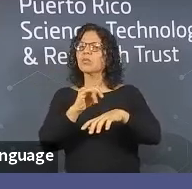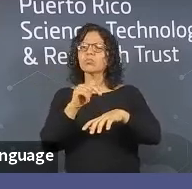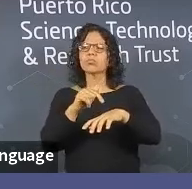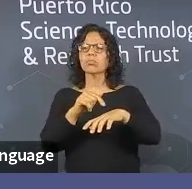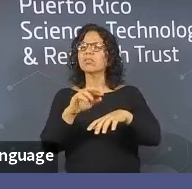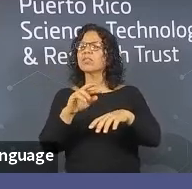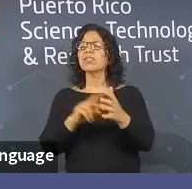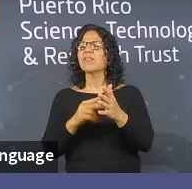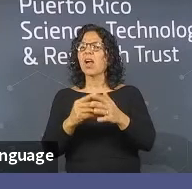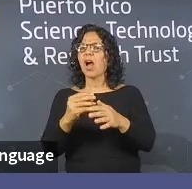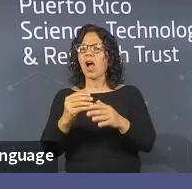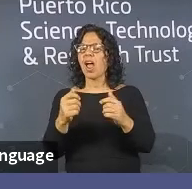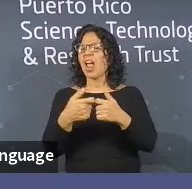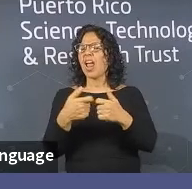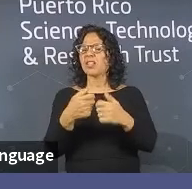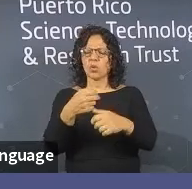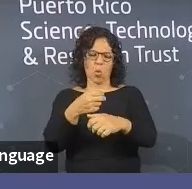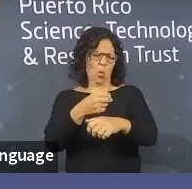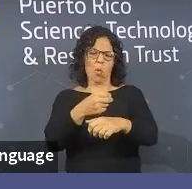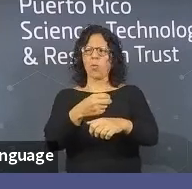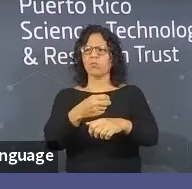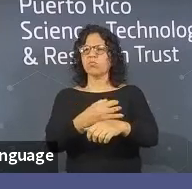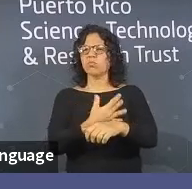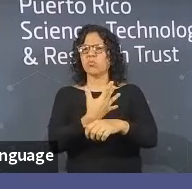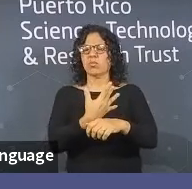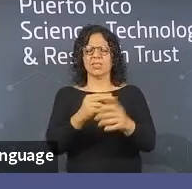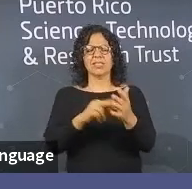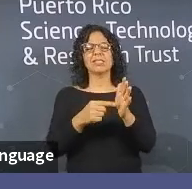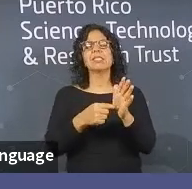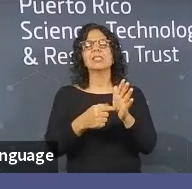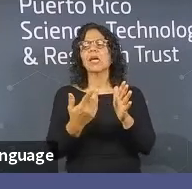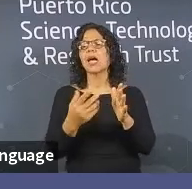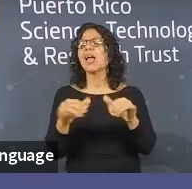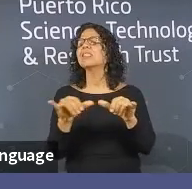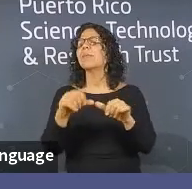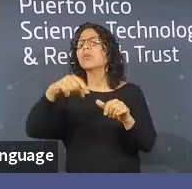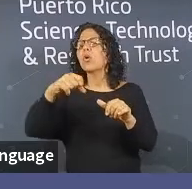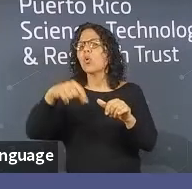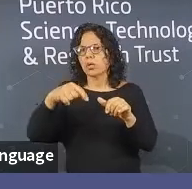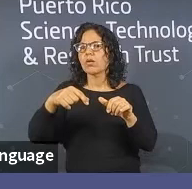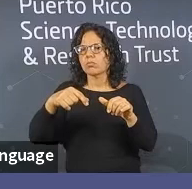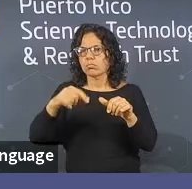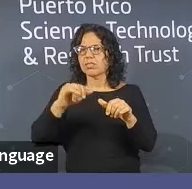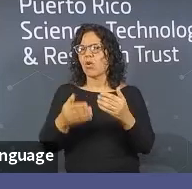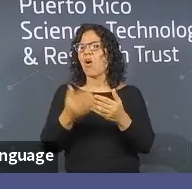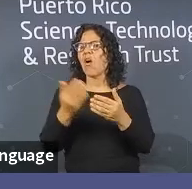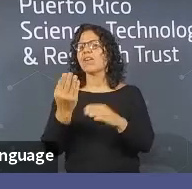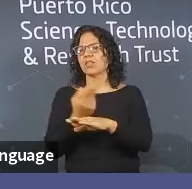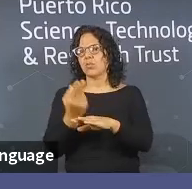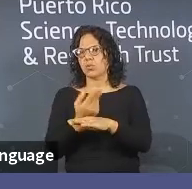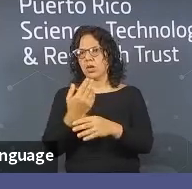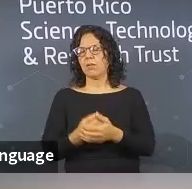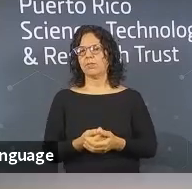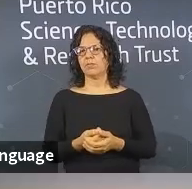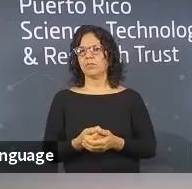esto dice el tamaño de gota, pero puede leer miles de gotas en poco tiempo. Es muy, muy fácil de utilizar y es